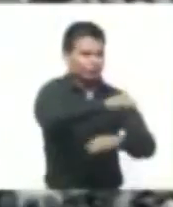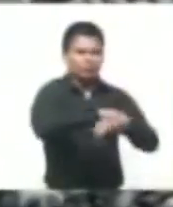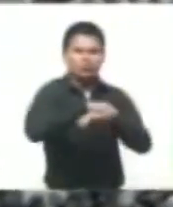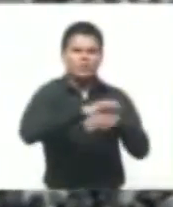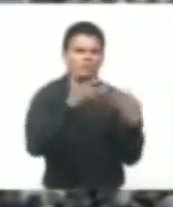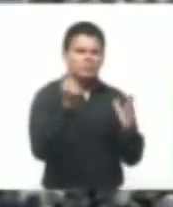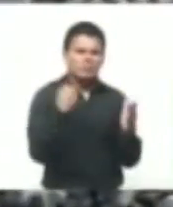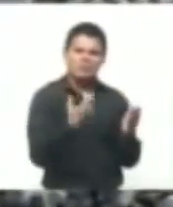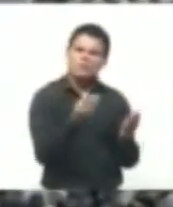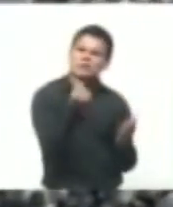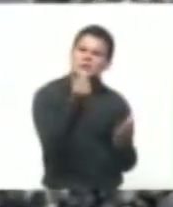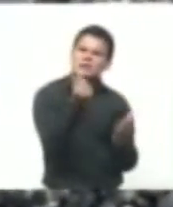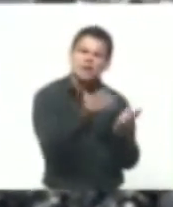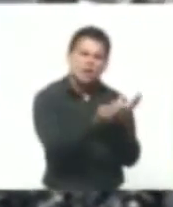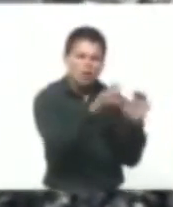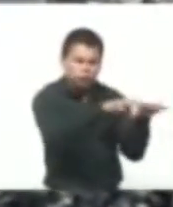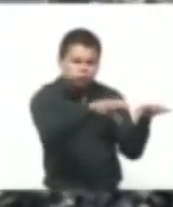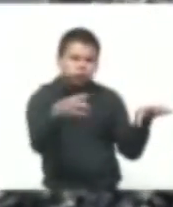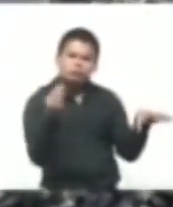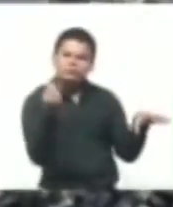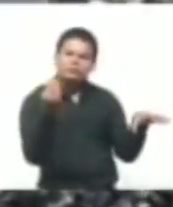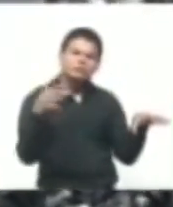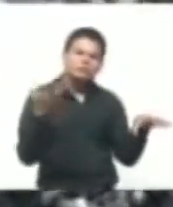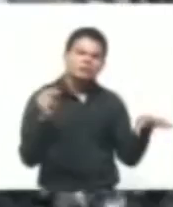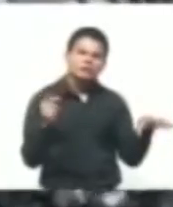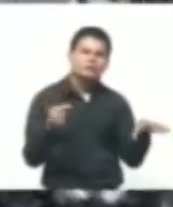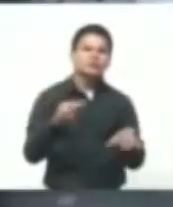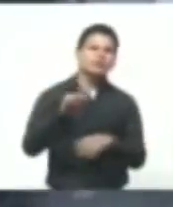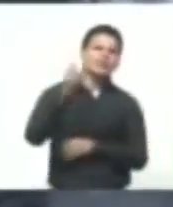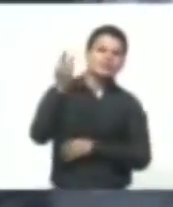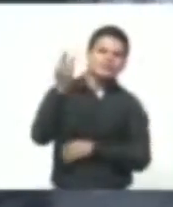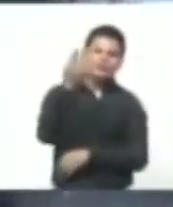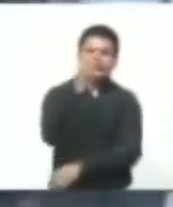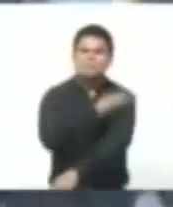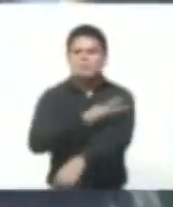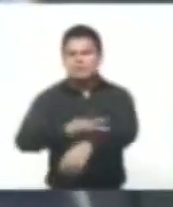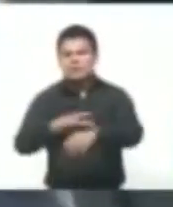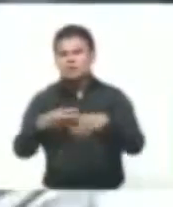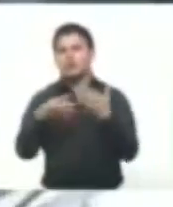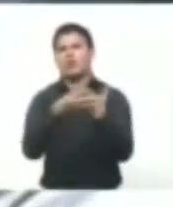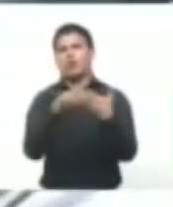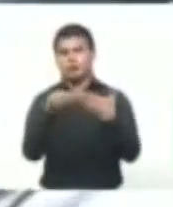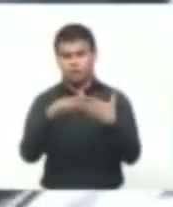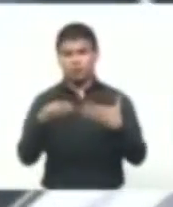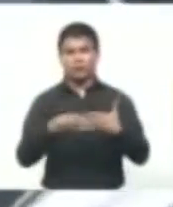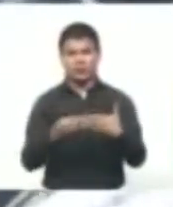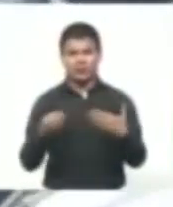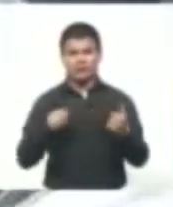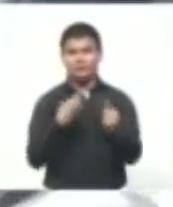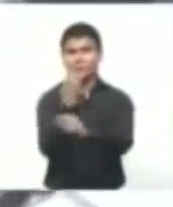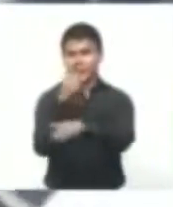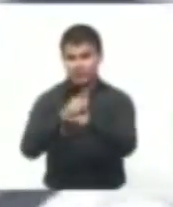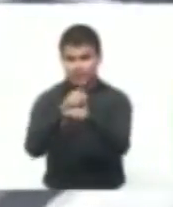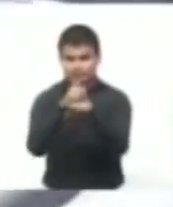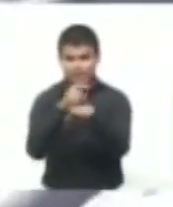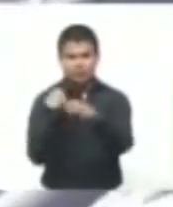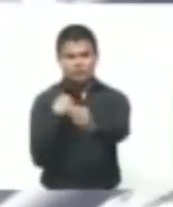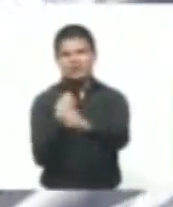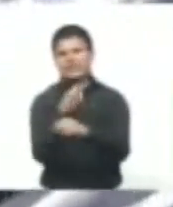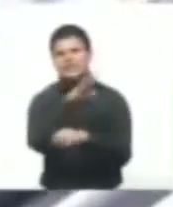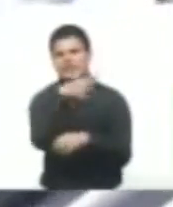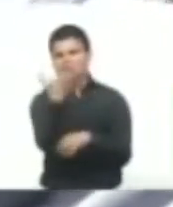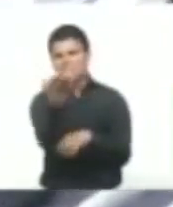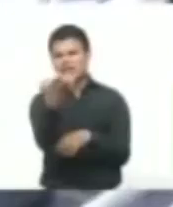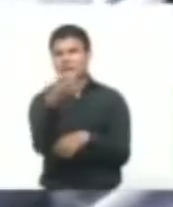internacionales. El hallazgo se hizo en dos operaciones simultáneas. Por un lado se encontraron 713 kilos y por el otro 510 que tenían